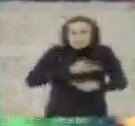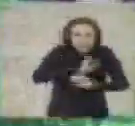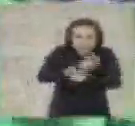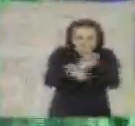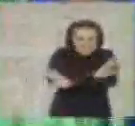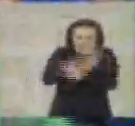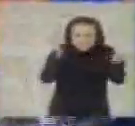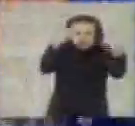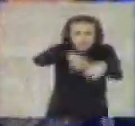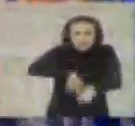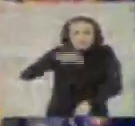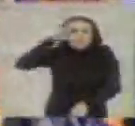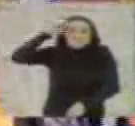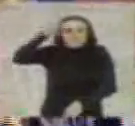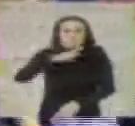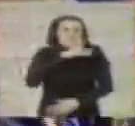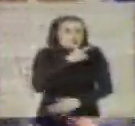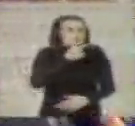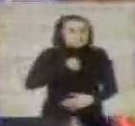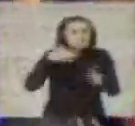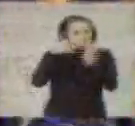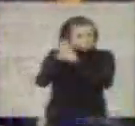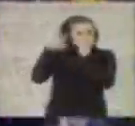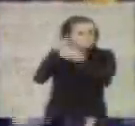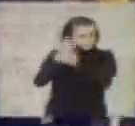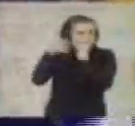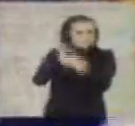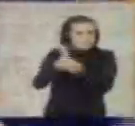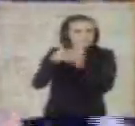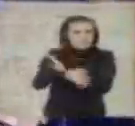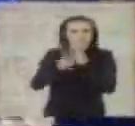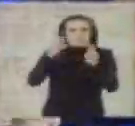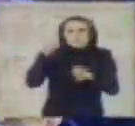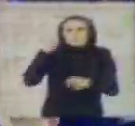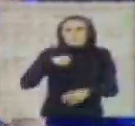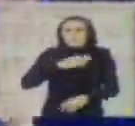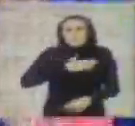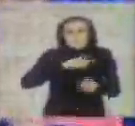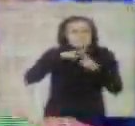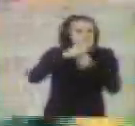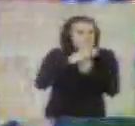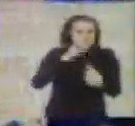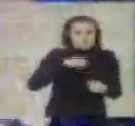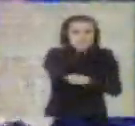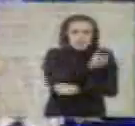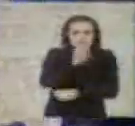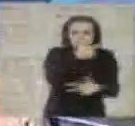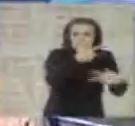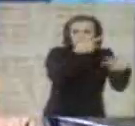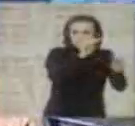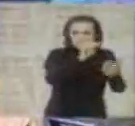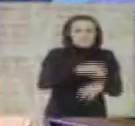armonizador. Escúchame, ahora te lo voy a contar, lo que viví cuando terminé de cantar.